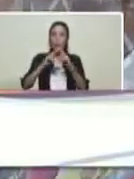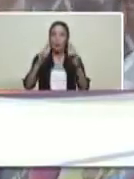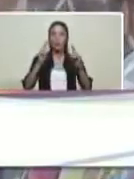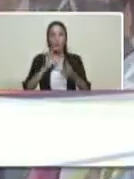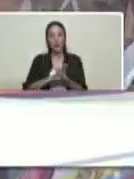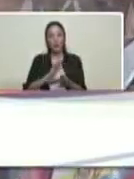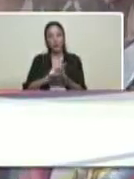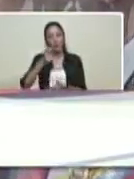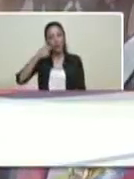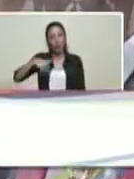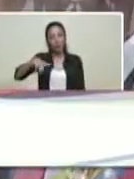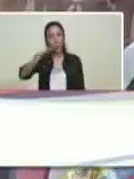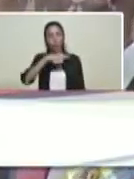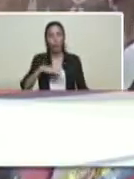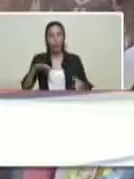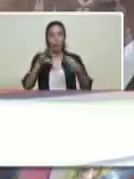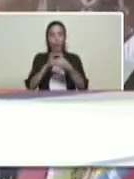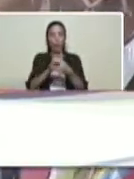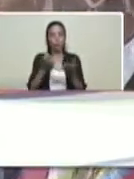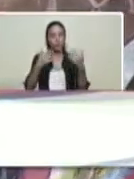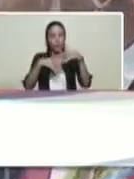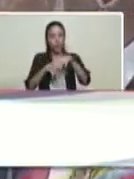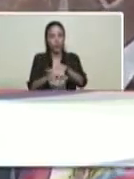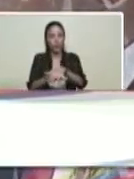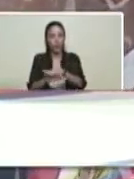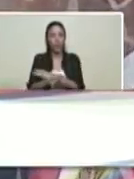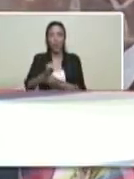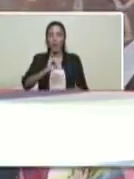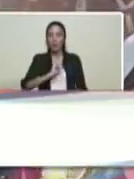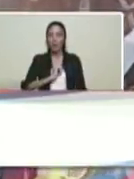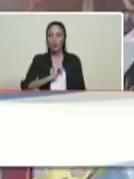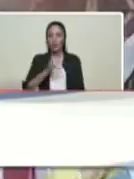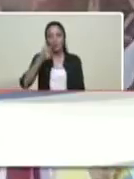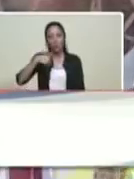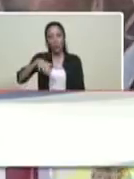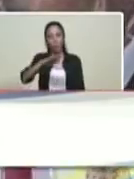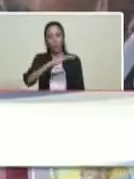de la unión de la integridad de la soberanía